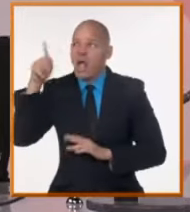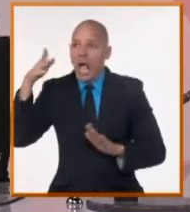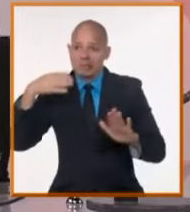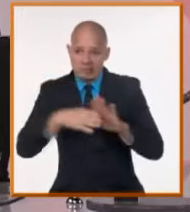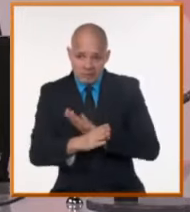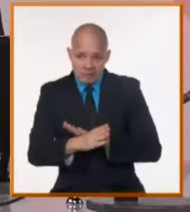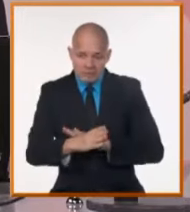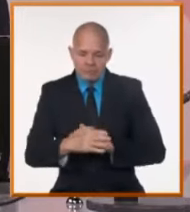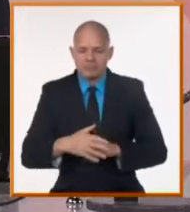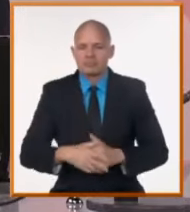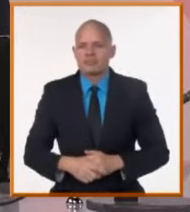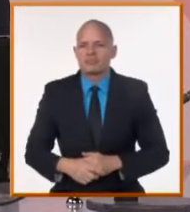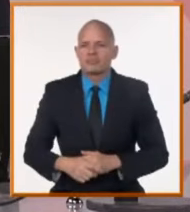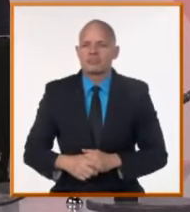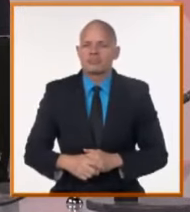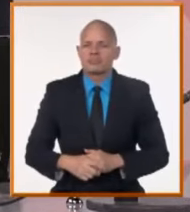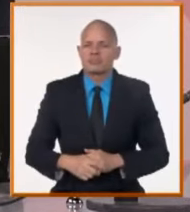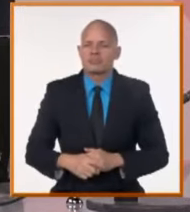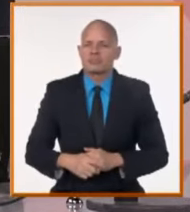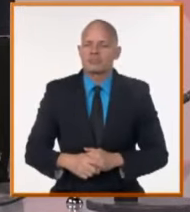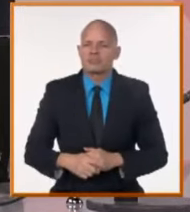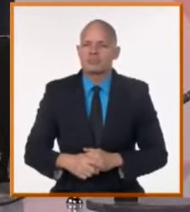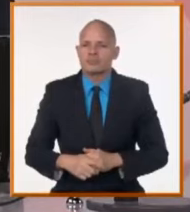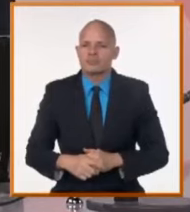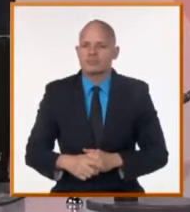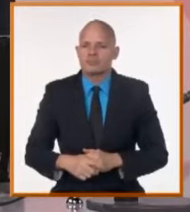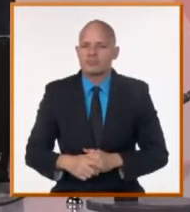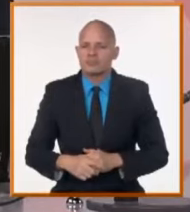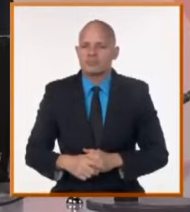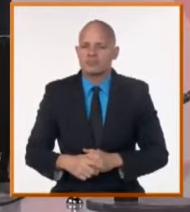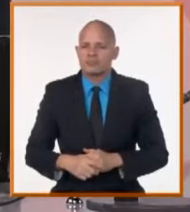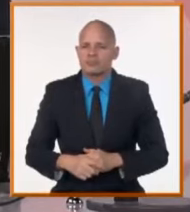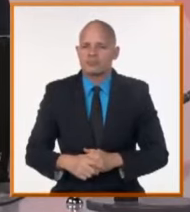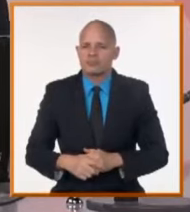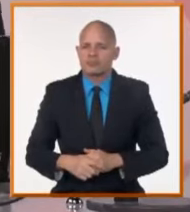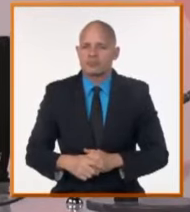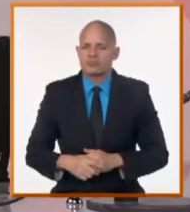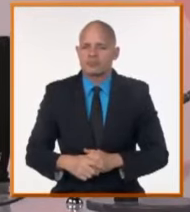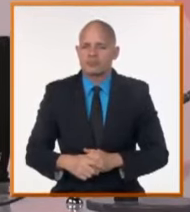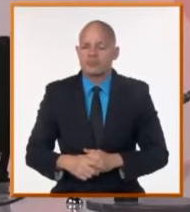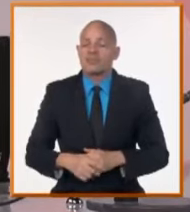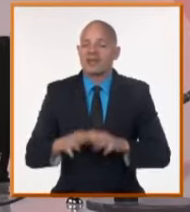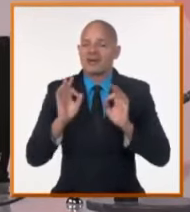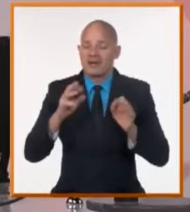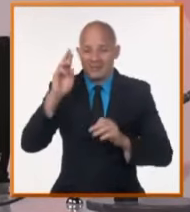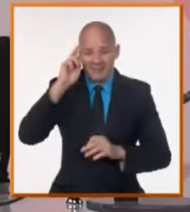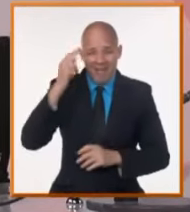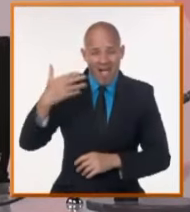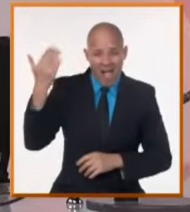Ernesto, hablabas de que en sus postulados iniciales no se iban